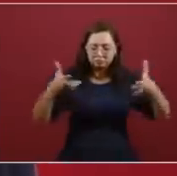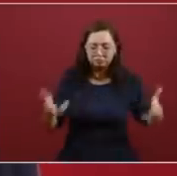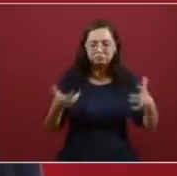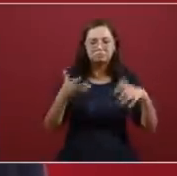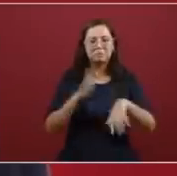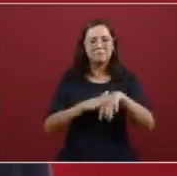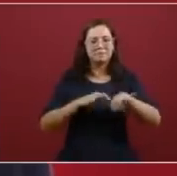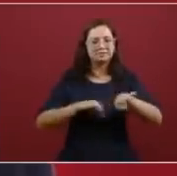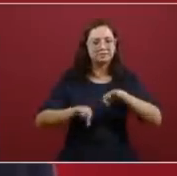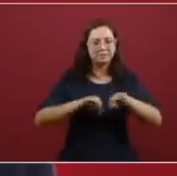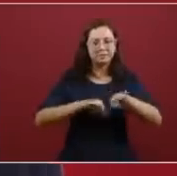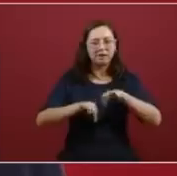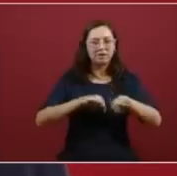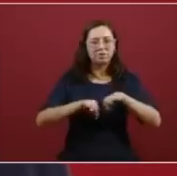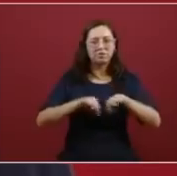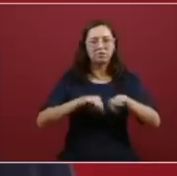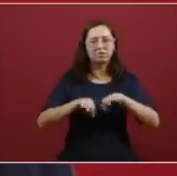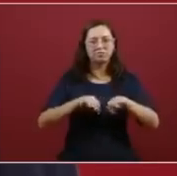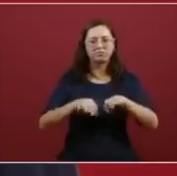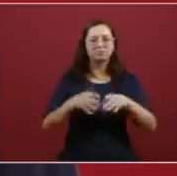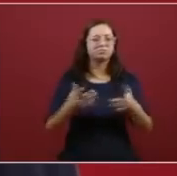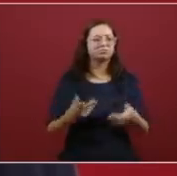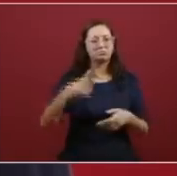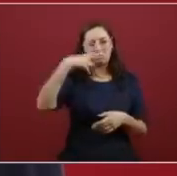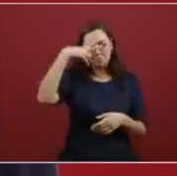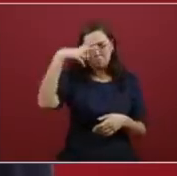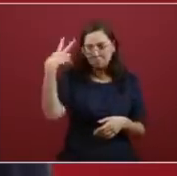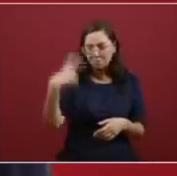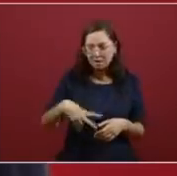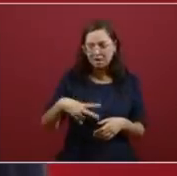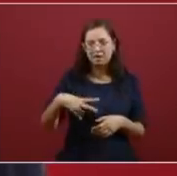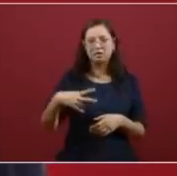empleos en México, en los países